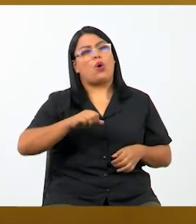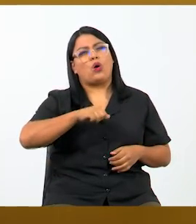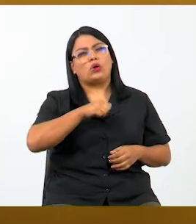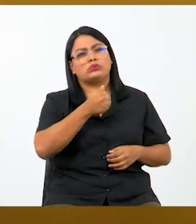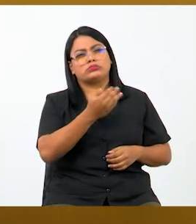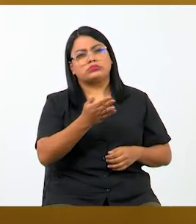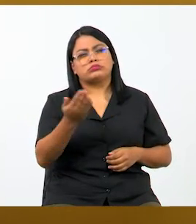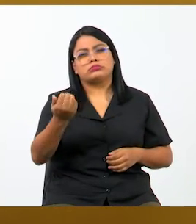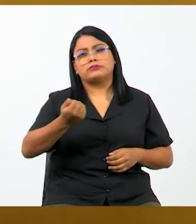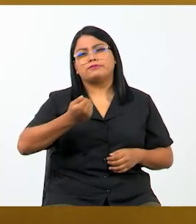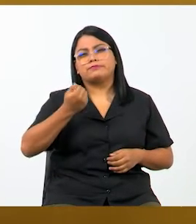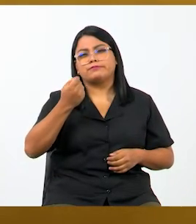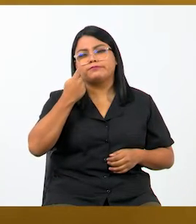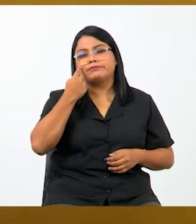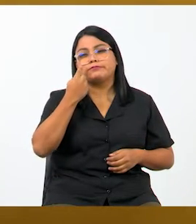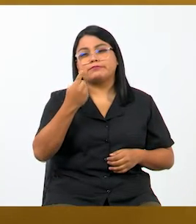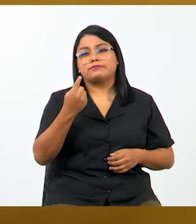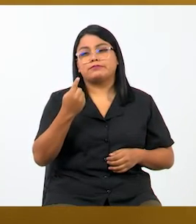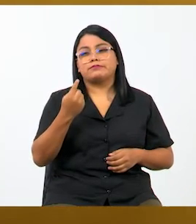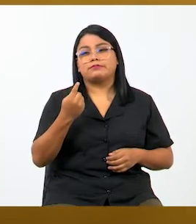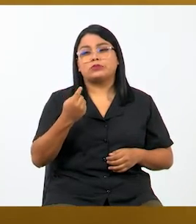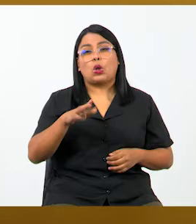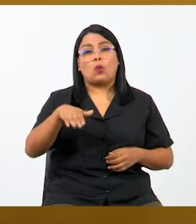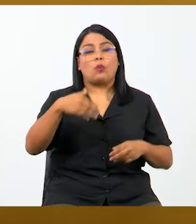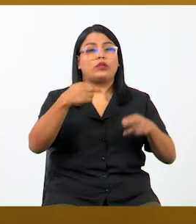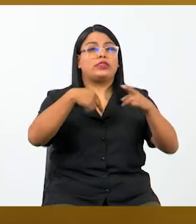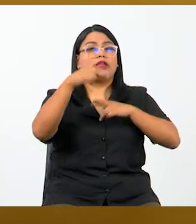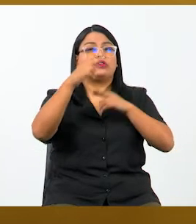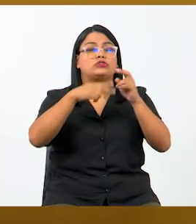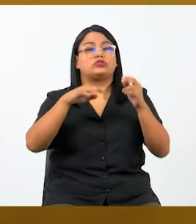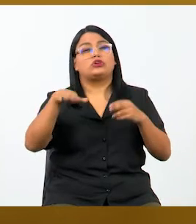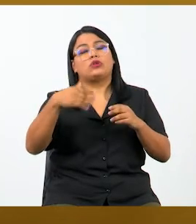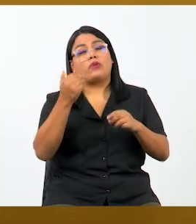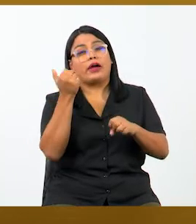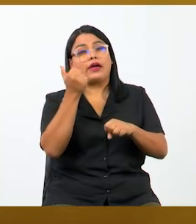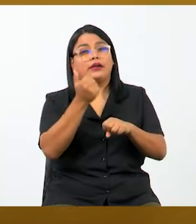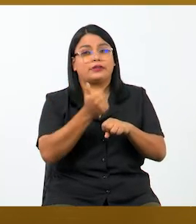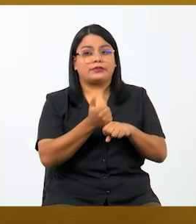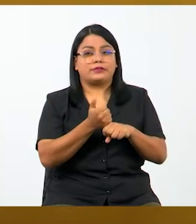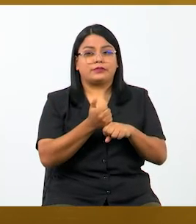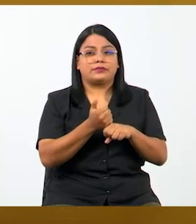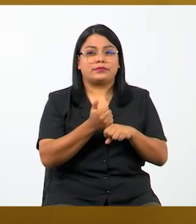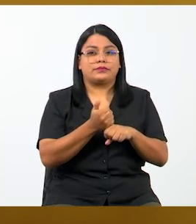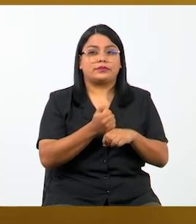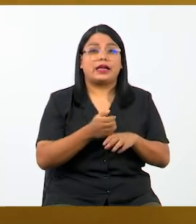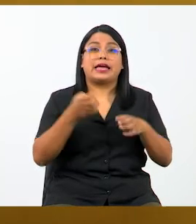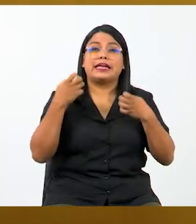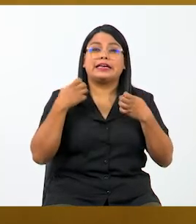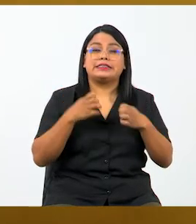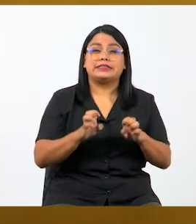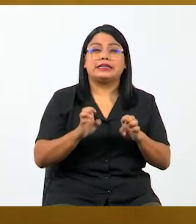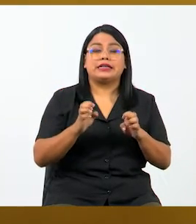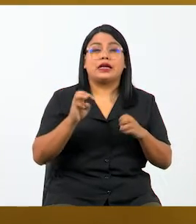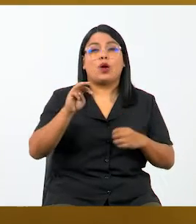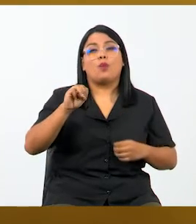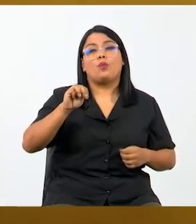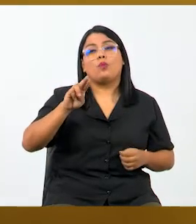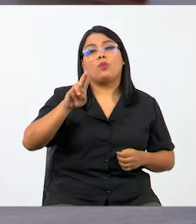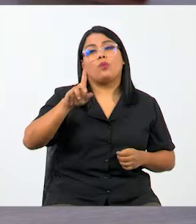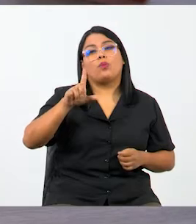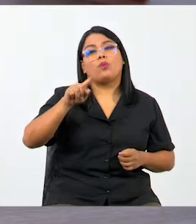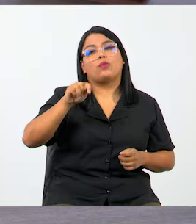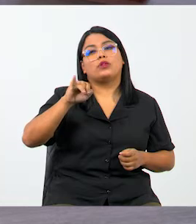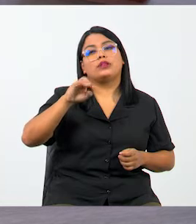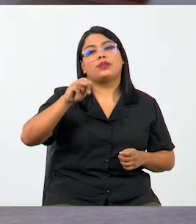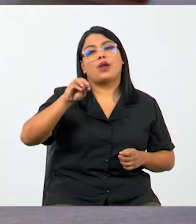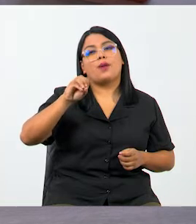la construcción y la consolidación, algo llamado estrategia multimodal. No sé si podemos explicarles a los y las